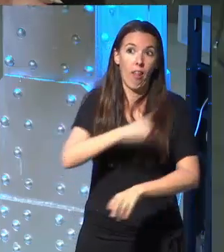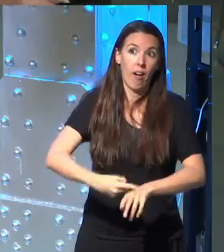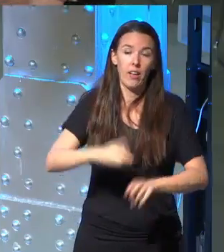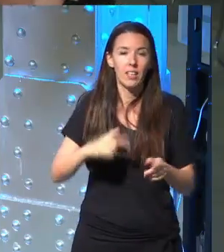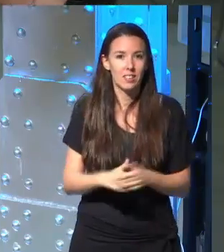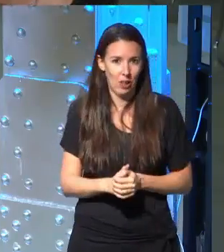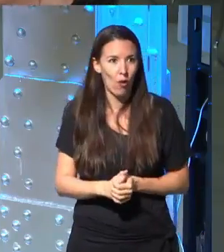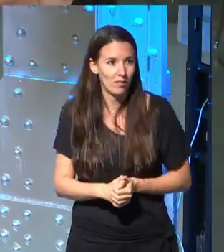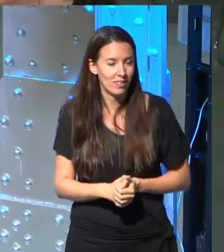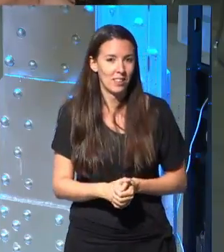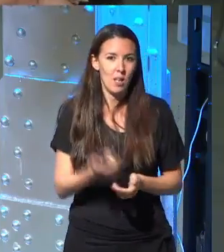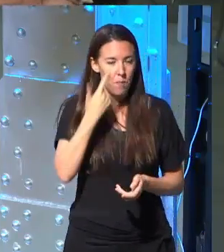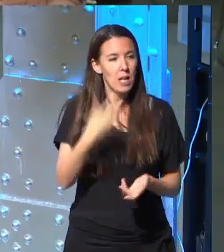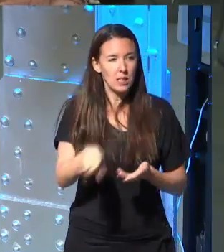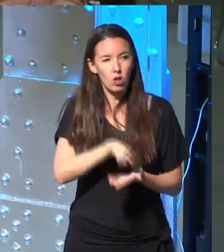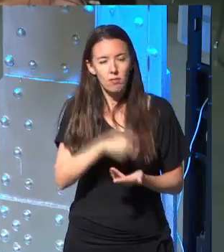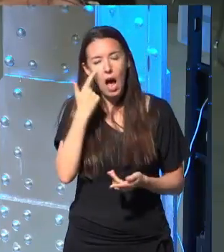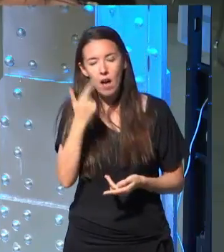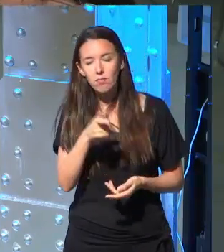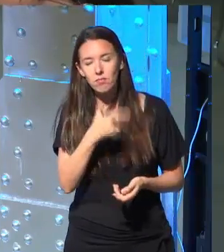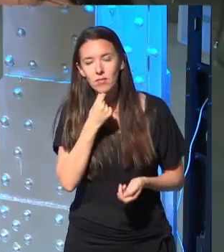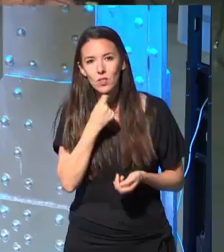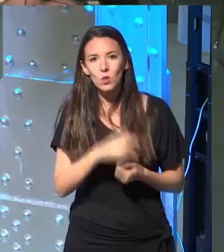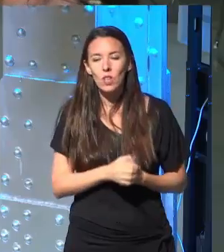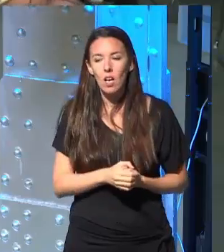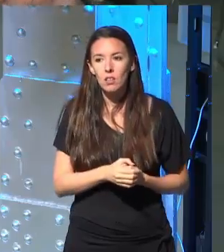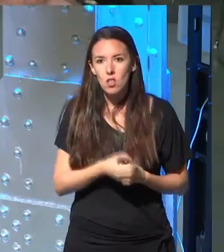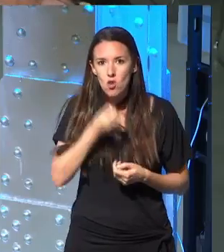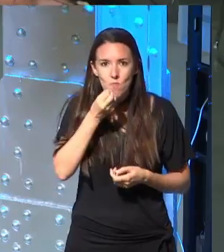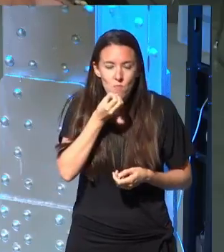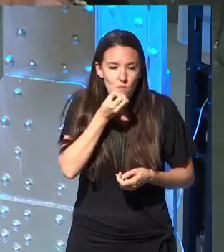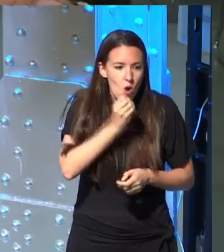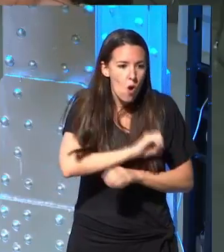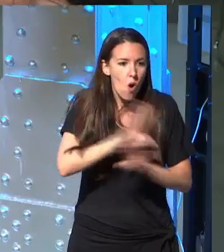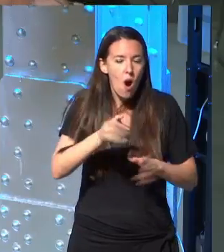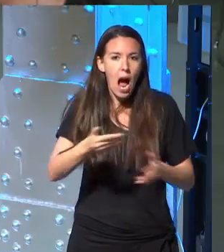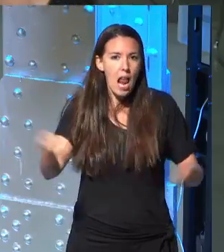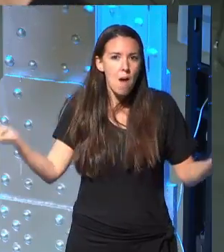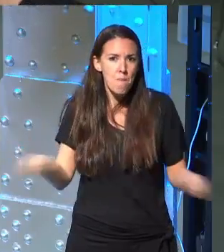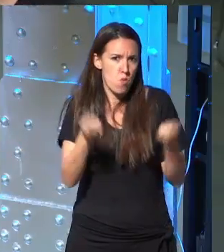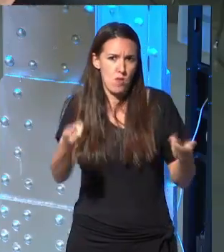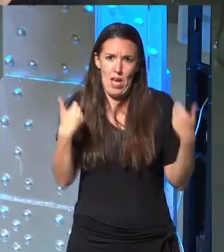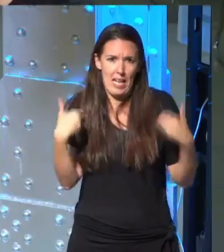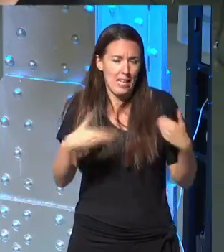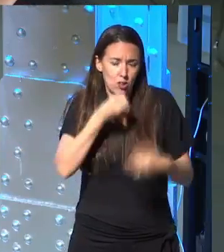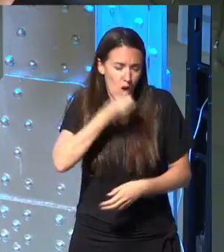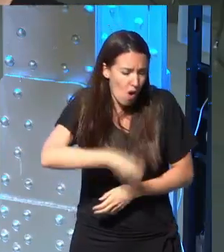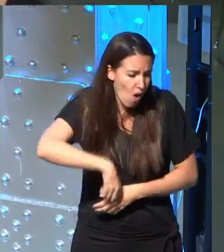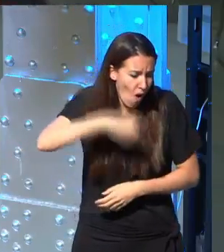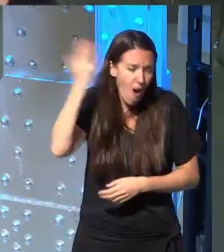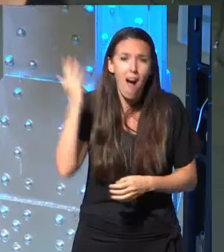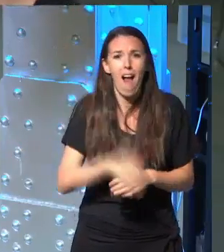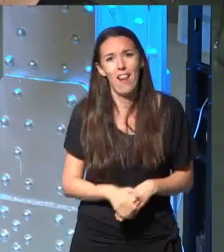No está recuperando el tema del gimnasio. Joder, la verdad es que. Ojalá hubiera sido una campaña de un gimnasio. Tú escribes ahora gimnasios en plan,